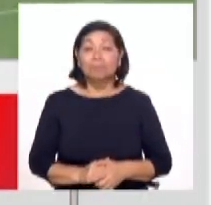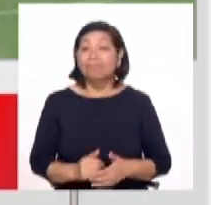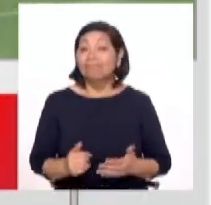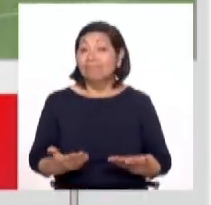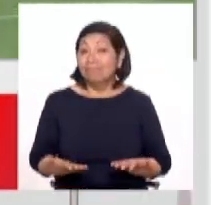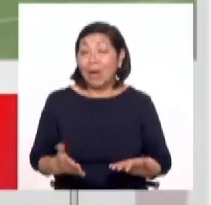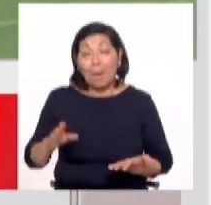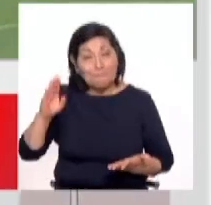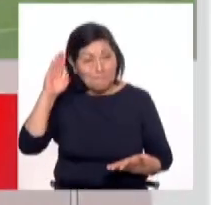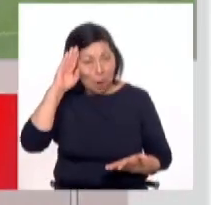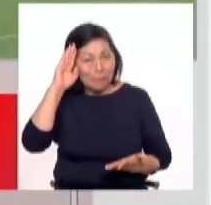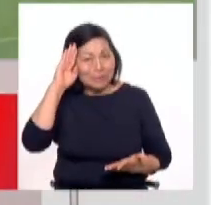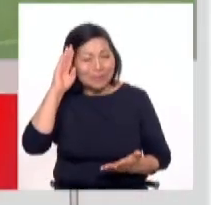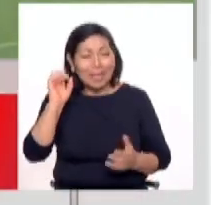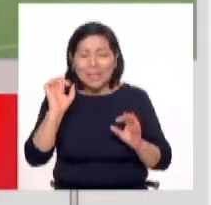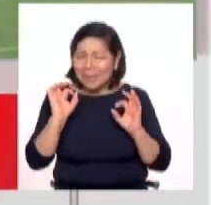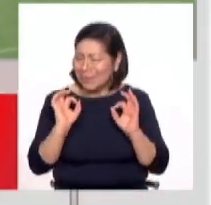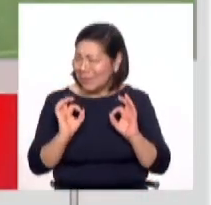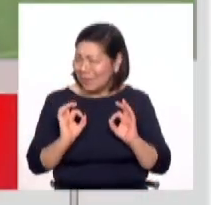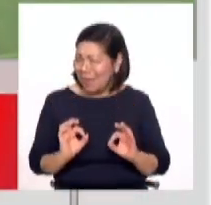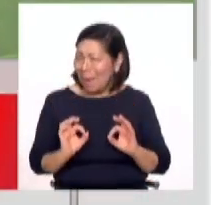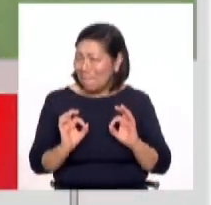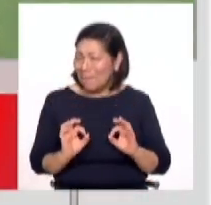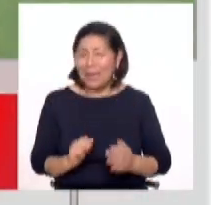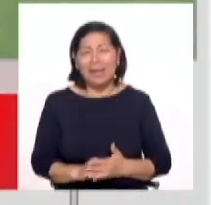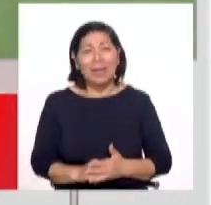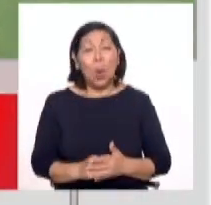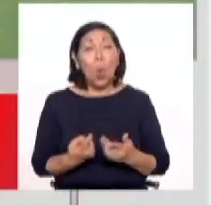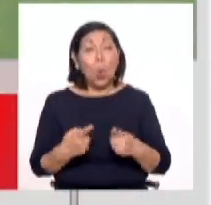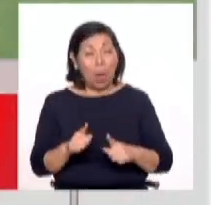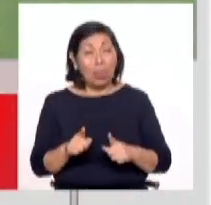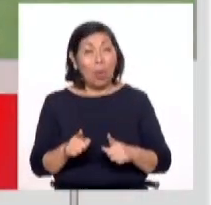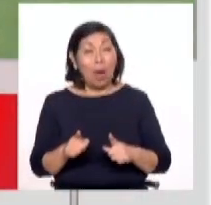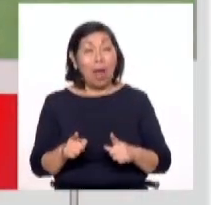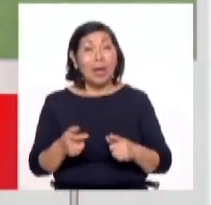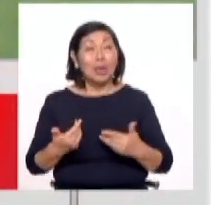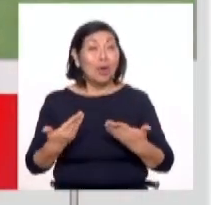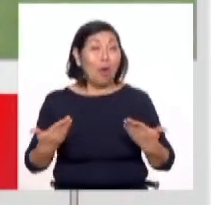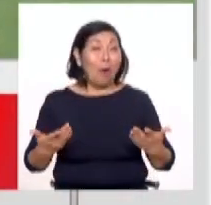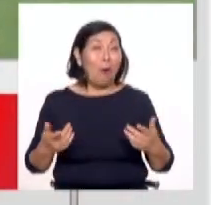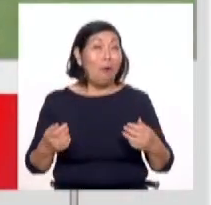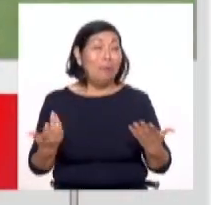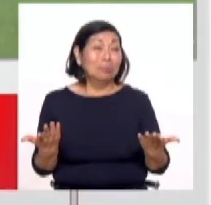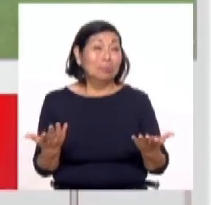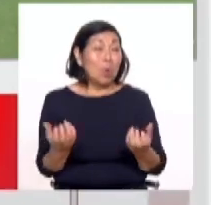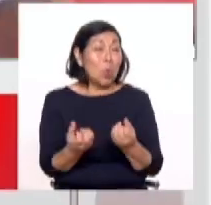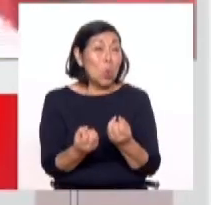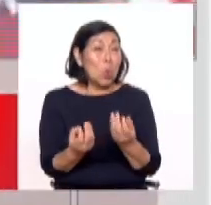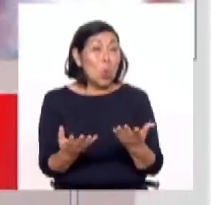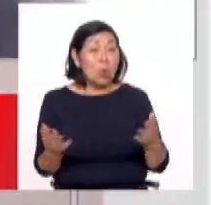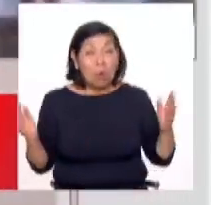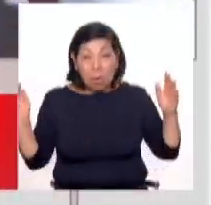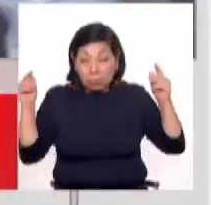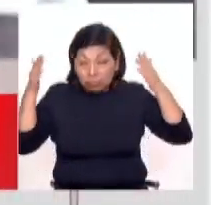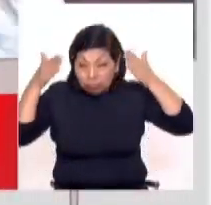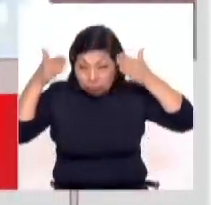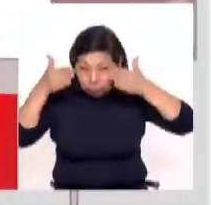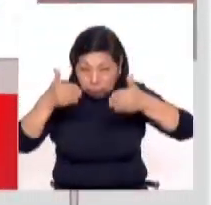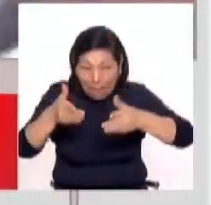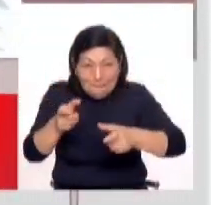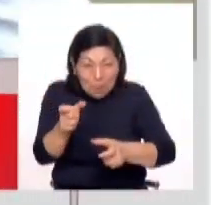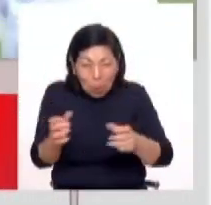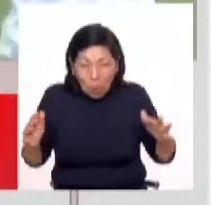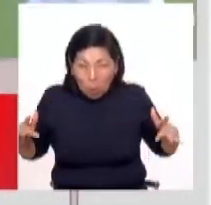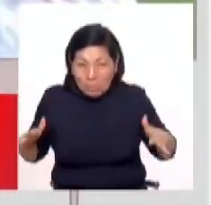Bueno, la Policía Nacional siempre en este tipo de eventos donde ha habido grandes concentraciones de